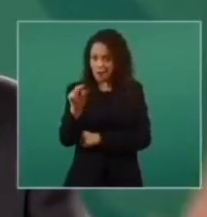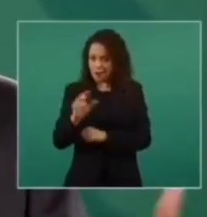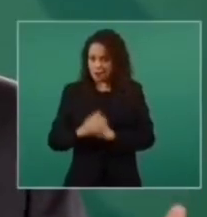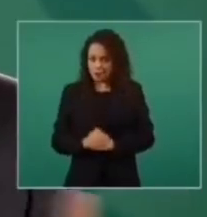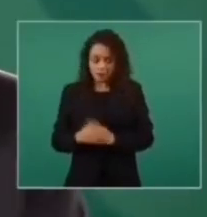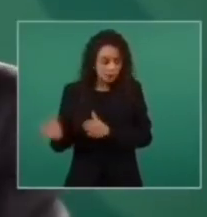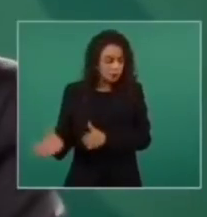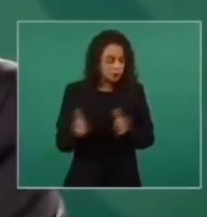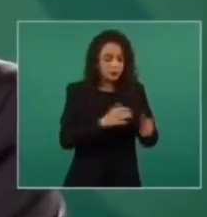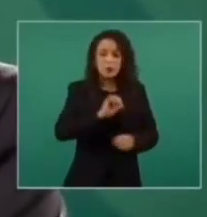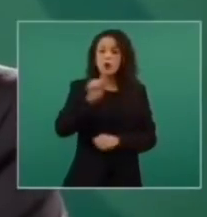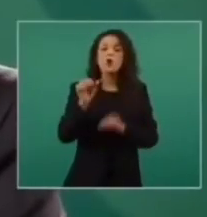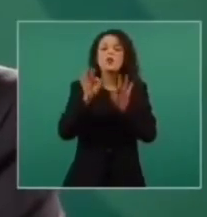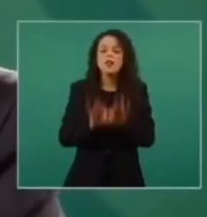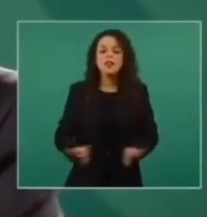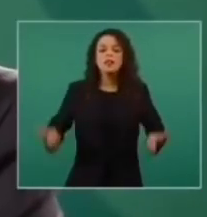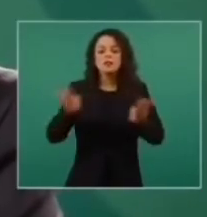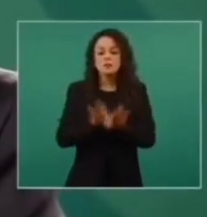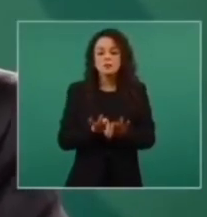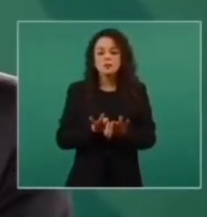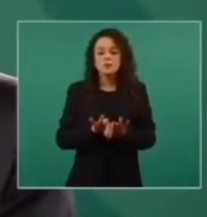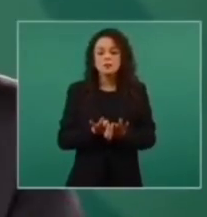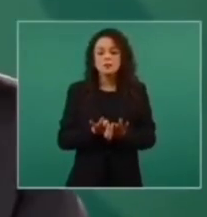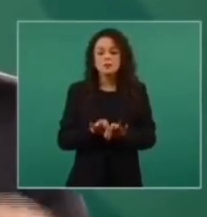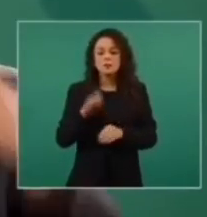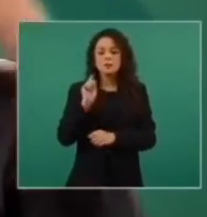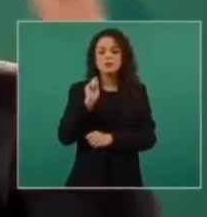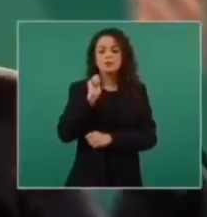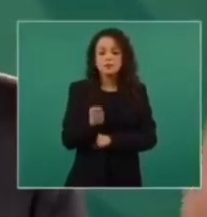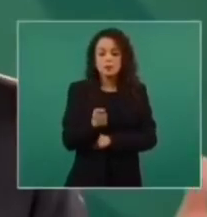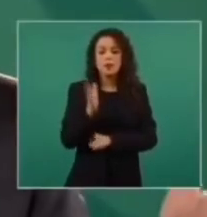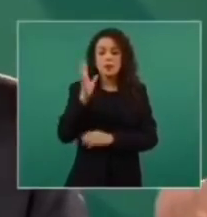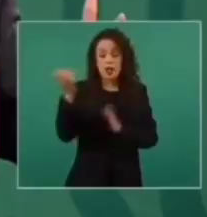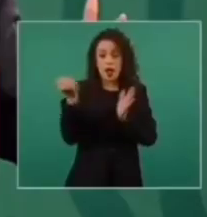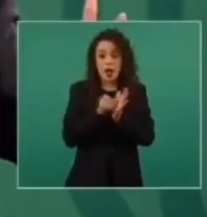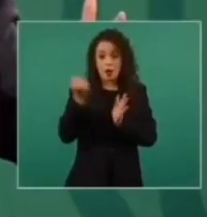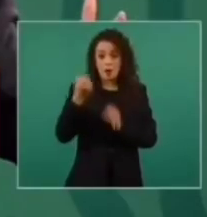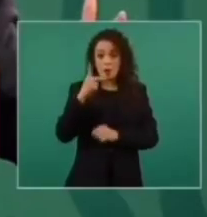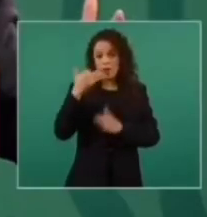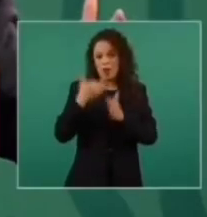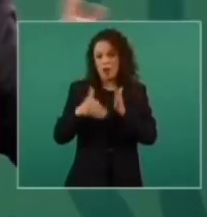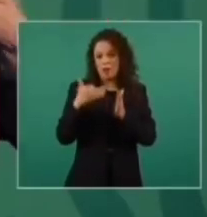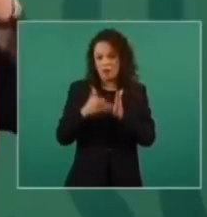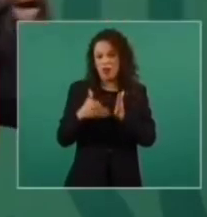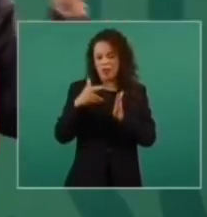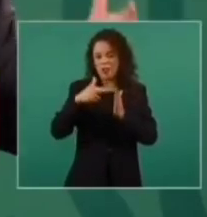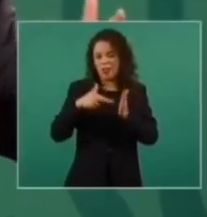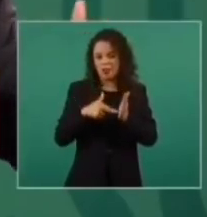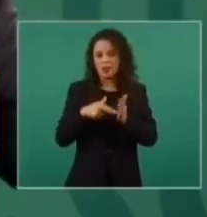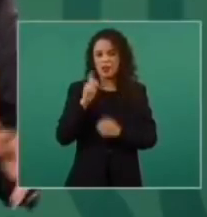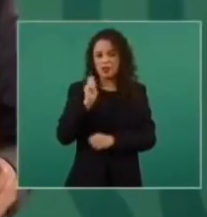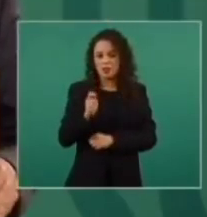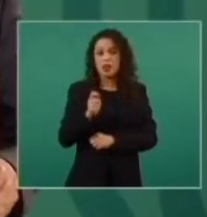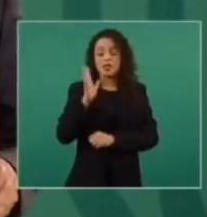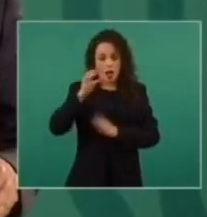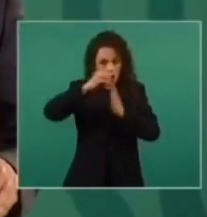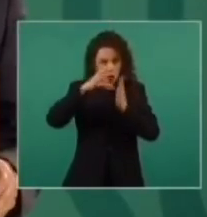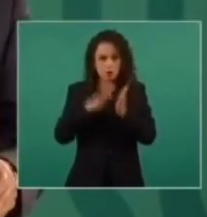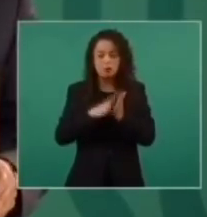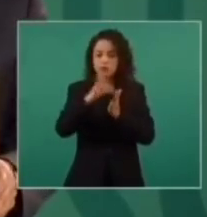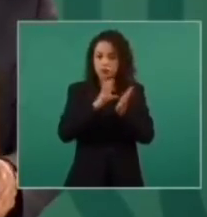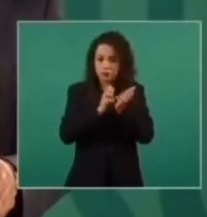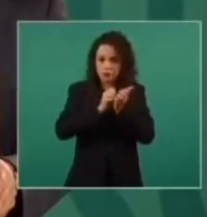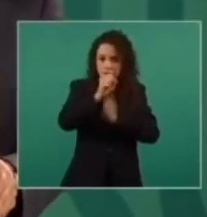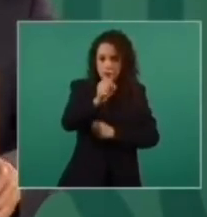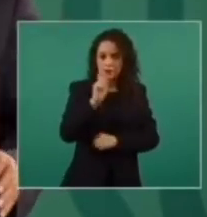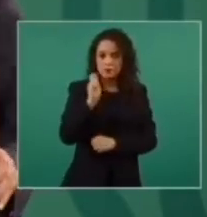Otra importante, que falta solo la ley reglamentaria, pero ya está aprobada, es una reforma constitucional, el